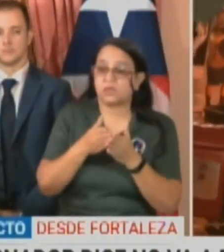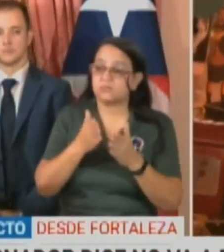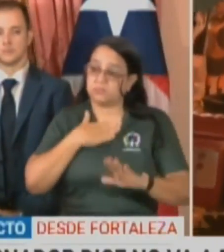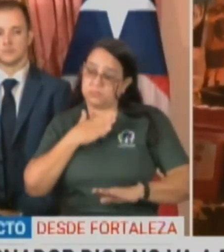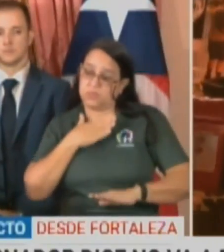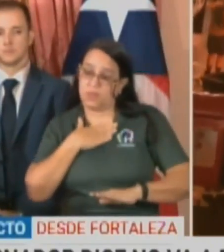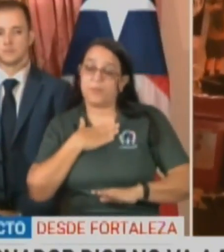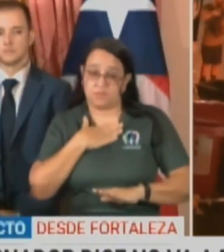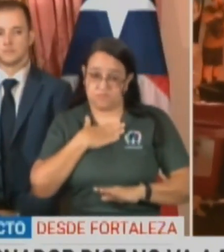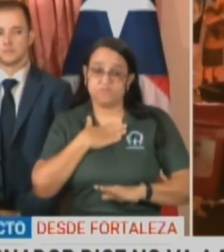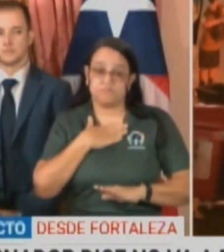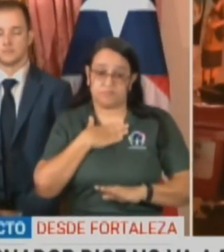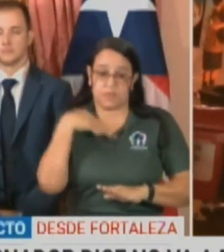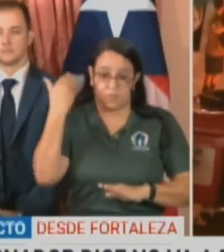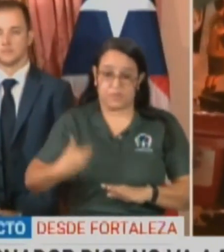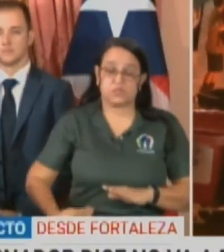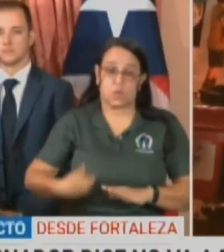persona,